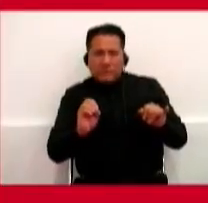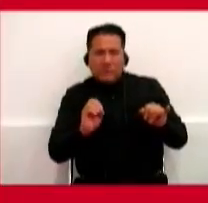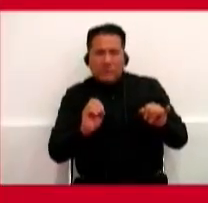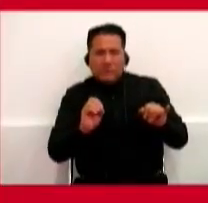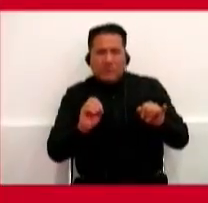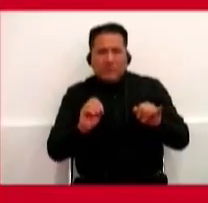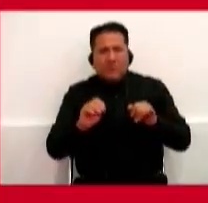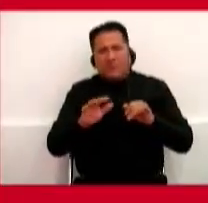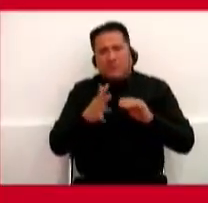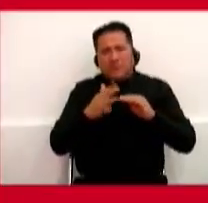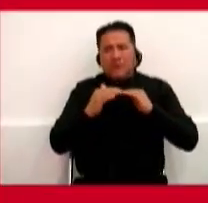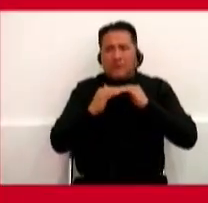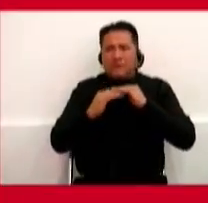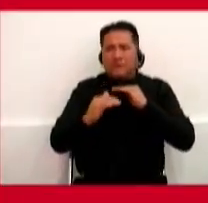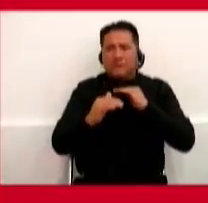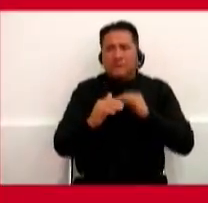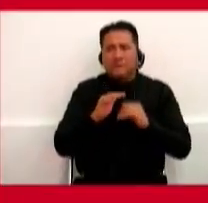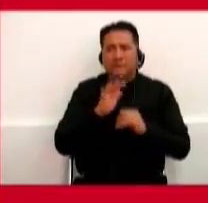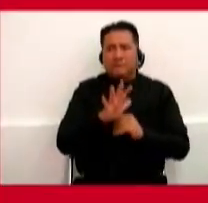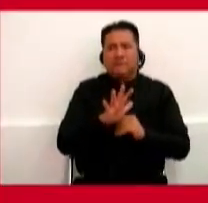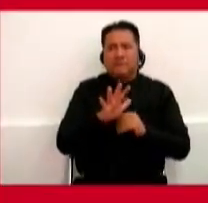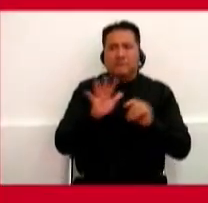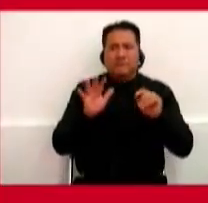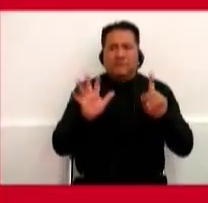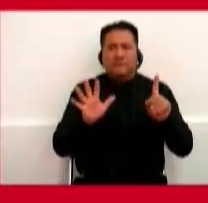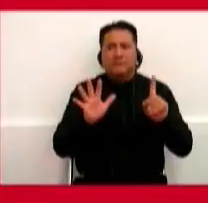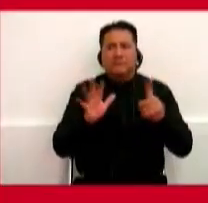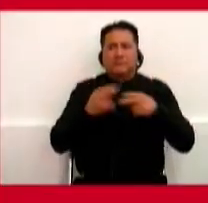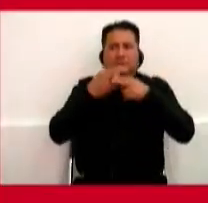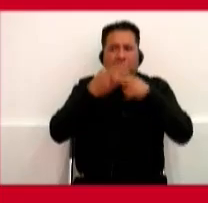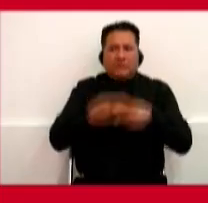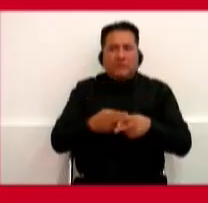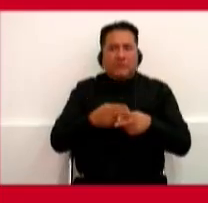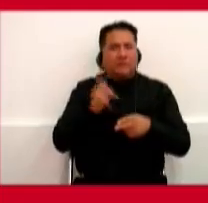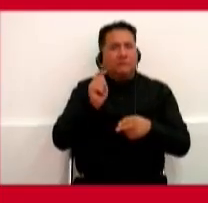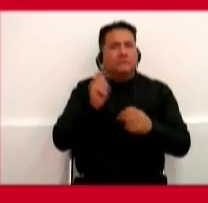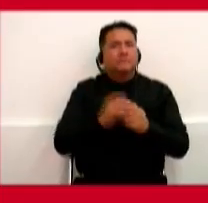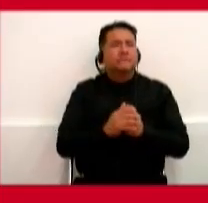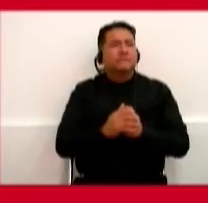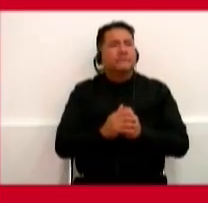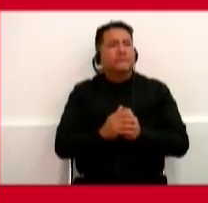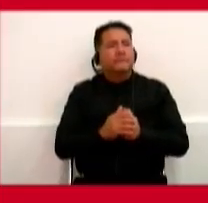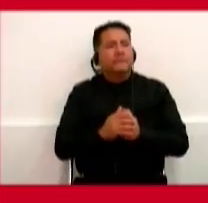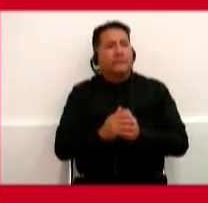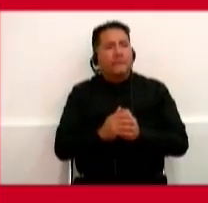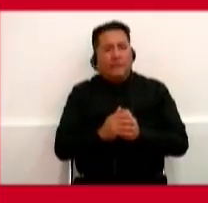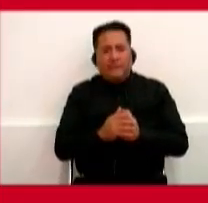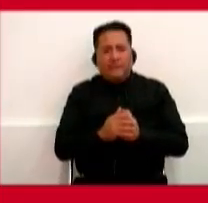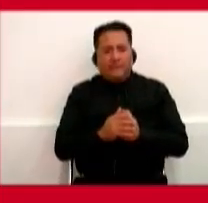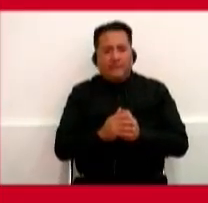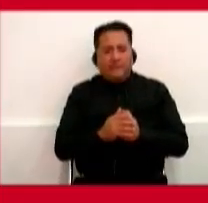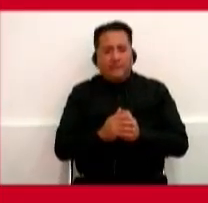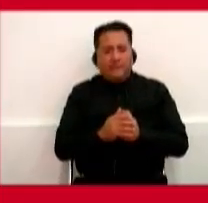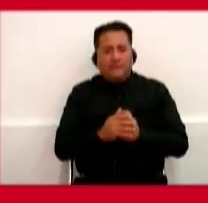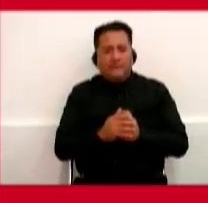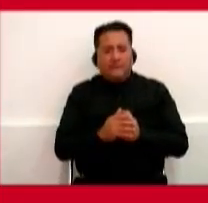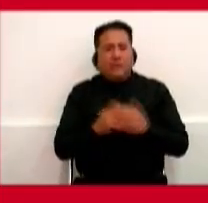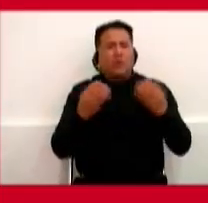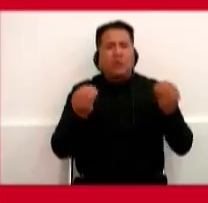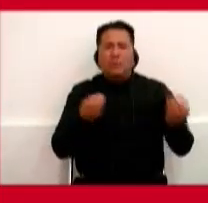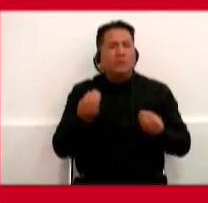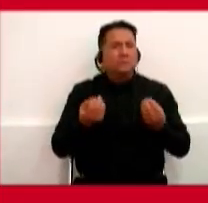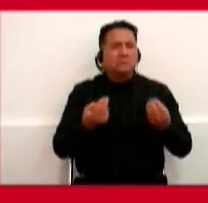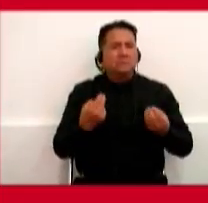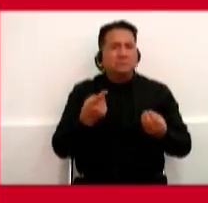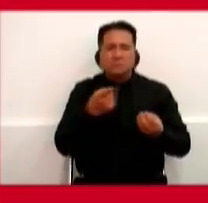toneladas. Entendería que hay algún tipo de acuerdo con los OEMs. ¿Y cómo están trabajando este